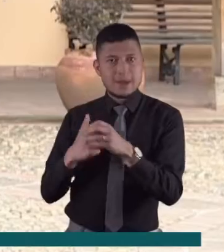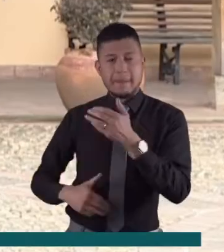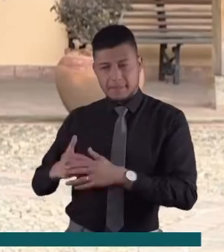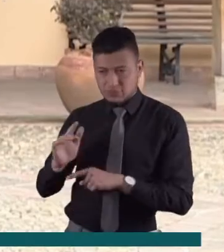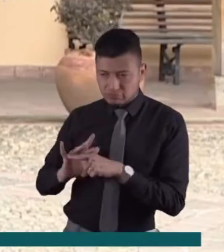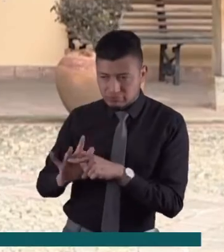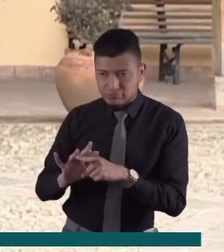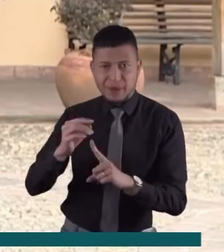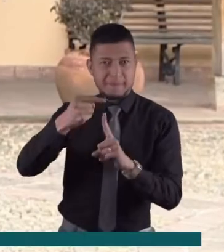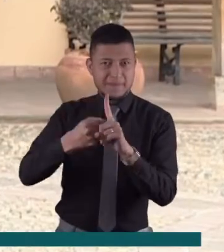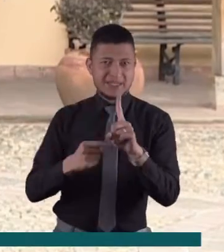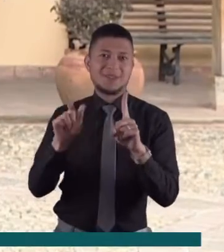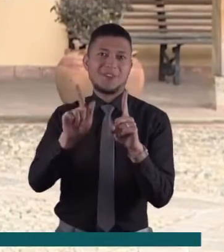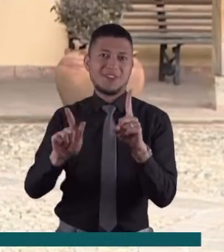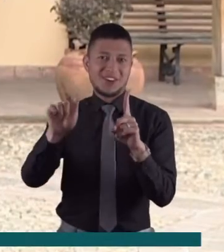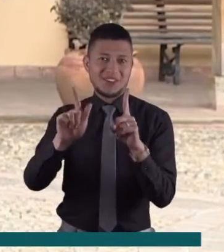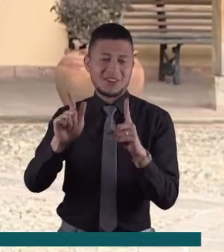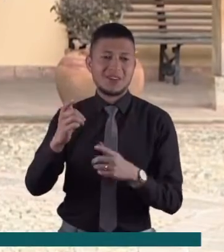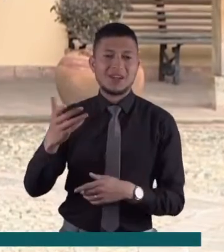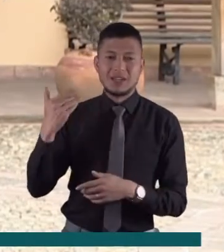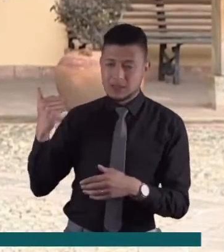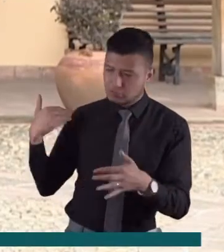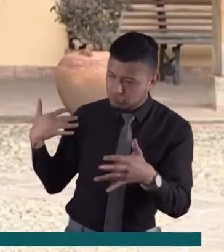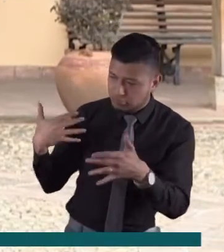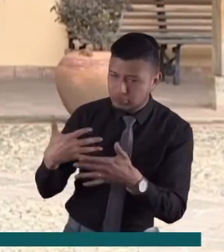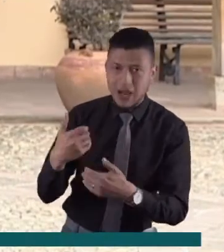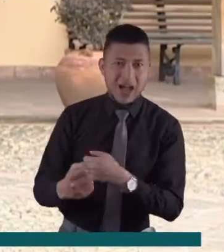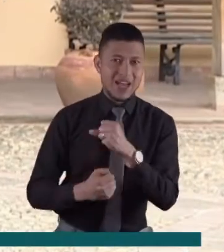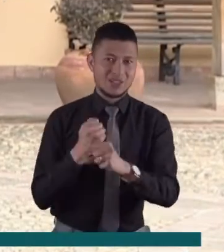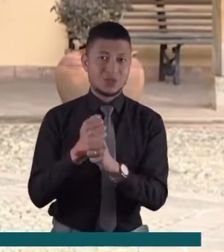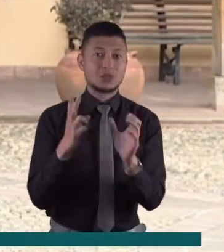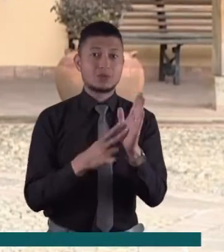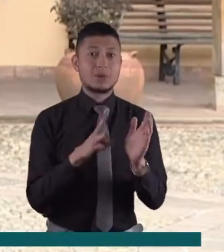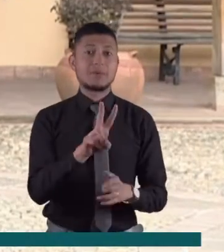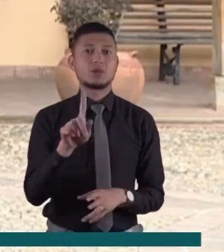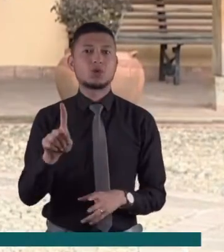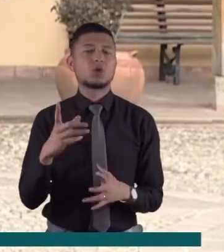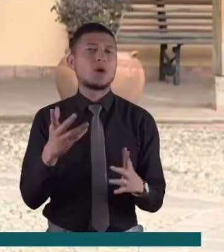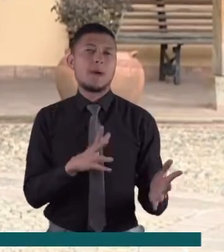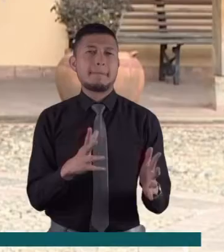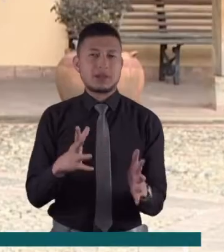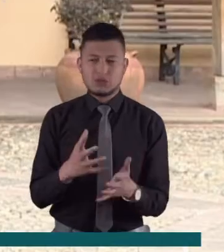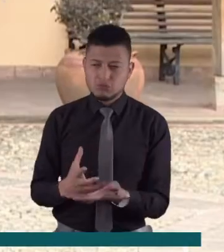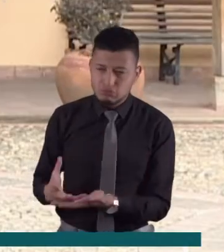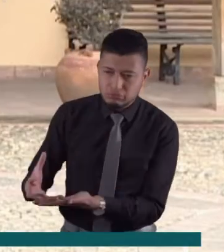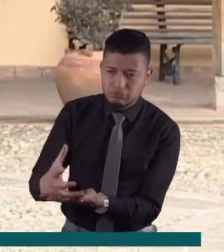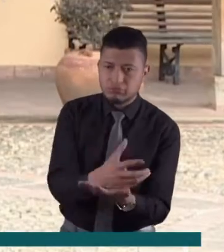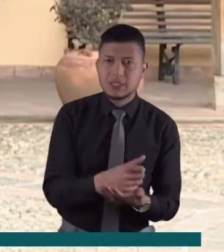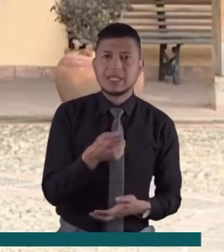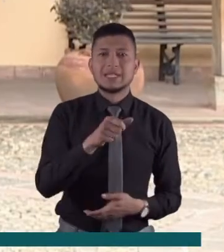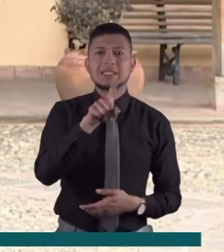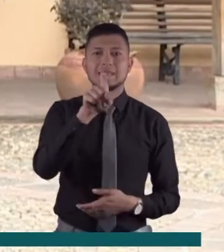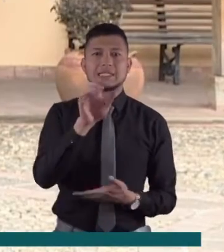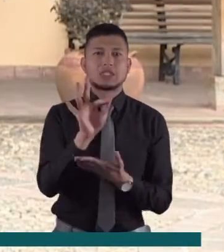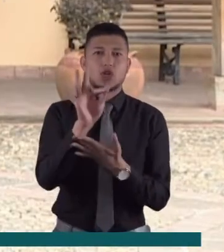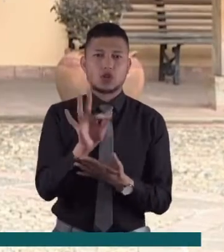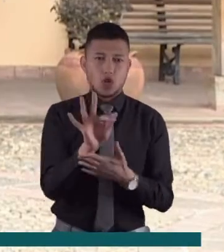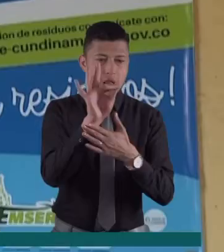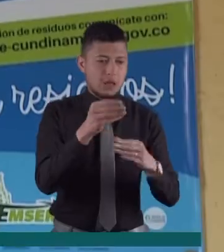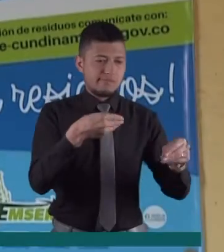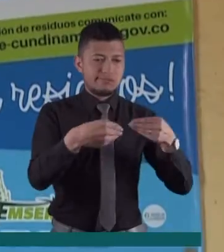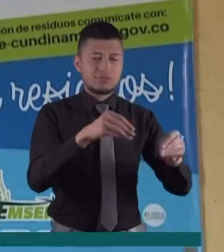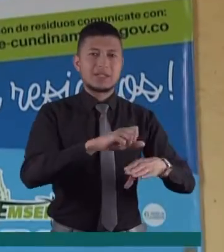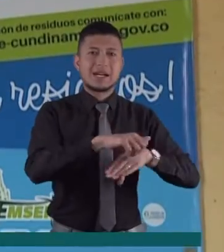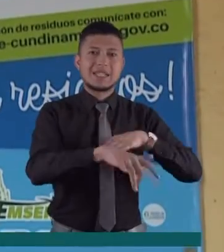y hemos durante todo el año 2021 recolectamos más o menos 16 toneladas de material